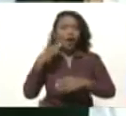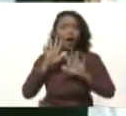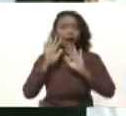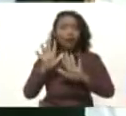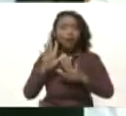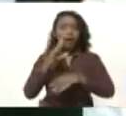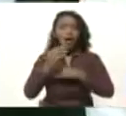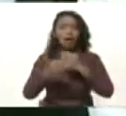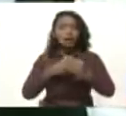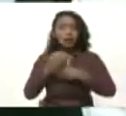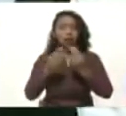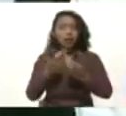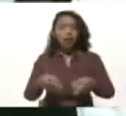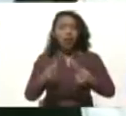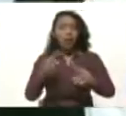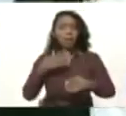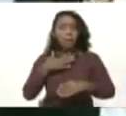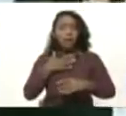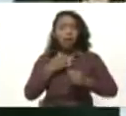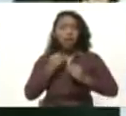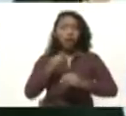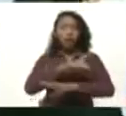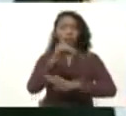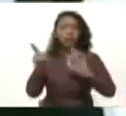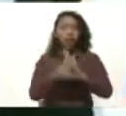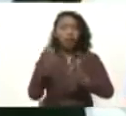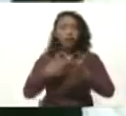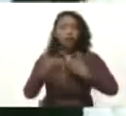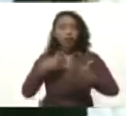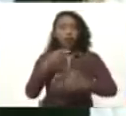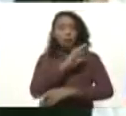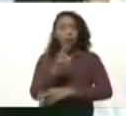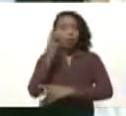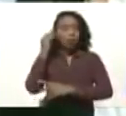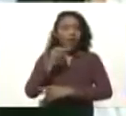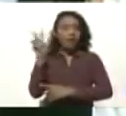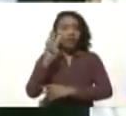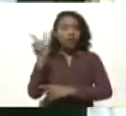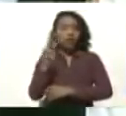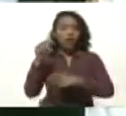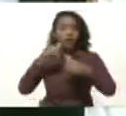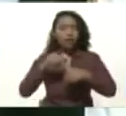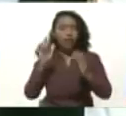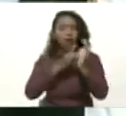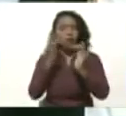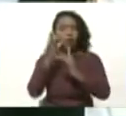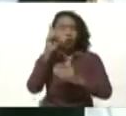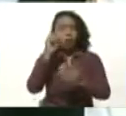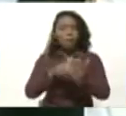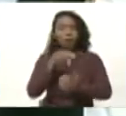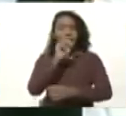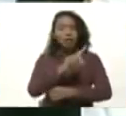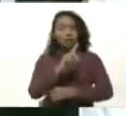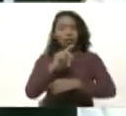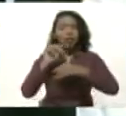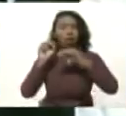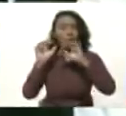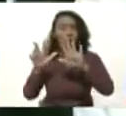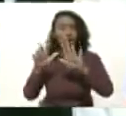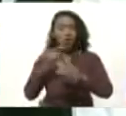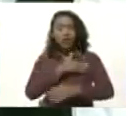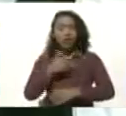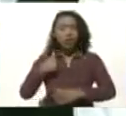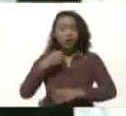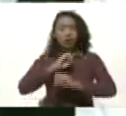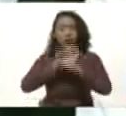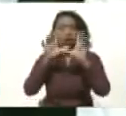haciendo valer mi inmunidad diplomática como servidor de la República Bolivariana de Venezuela desde abril del 2018. Deseo dejar claro